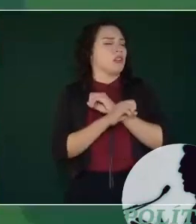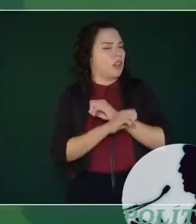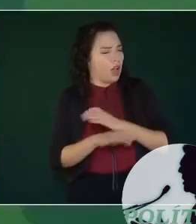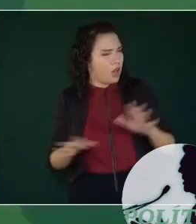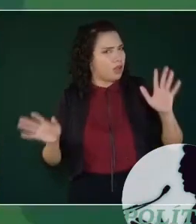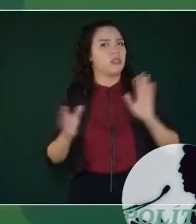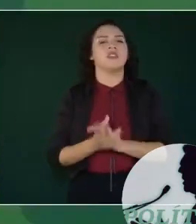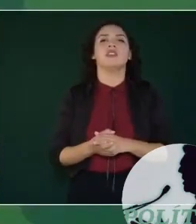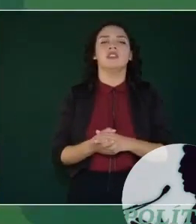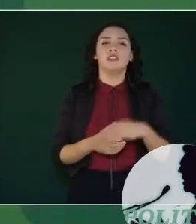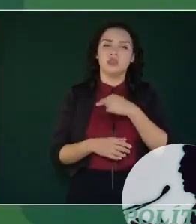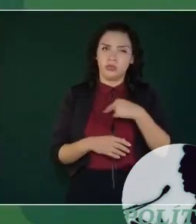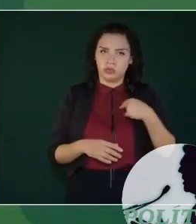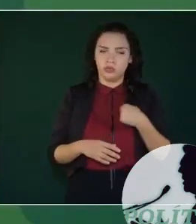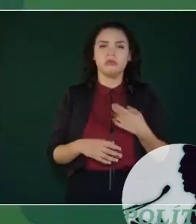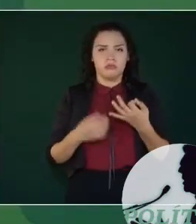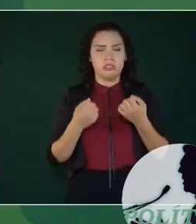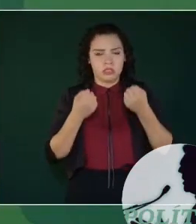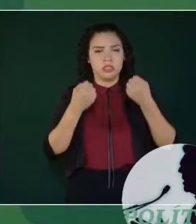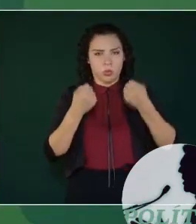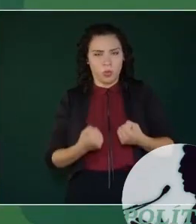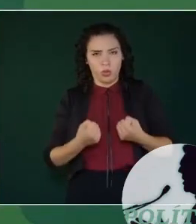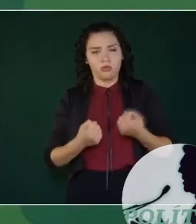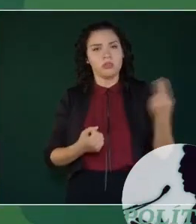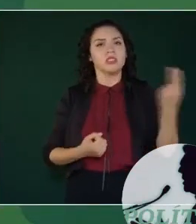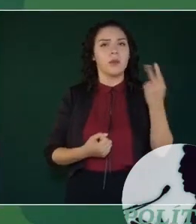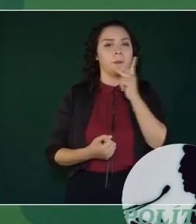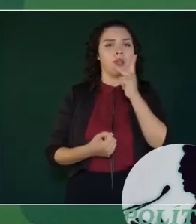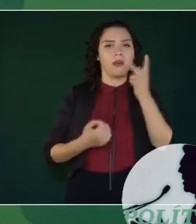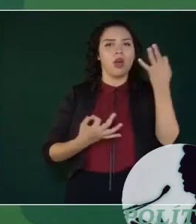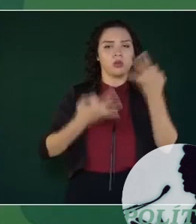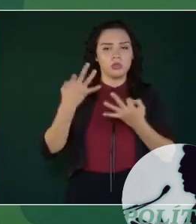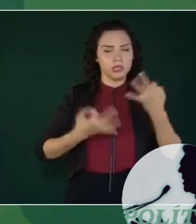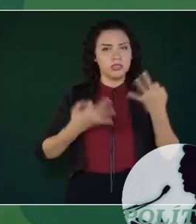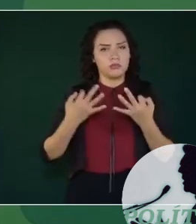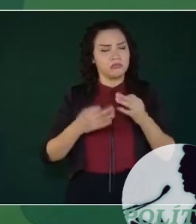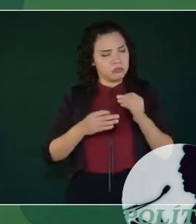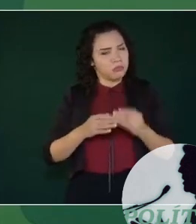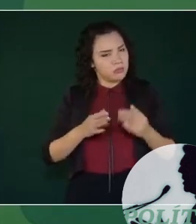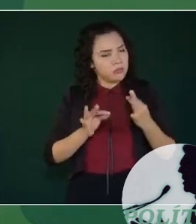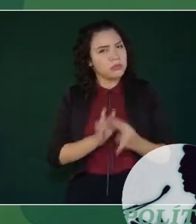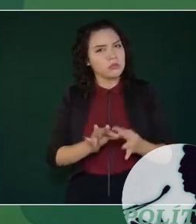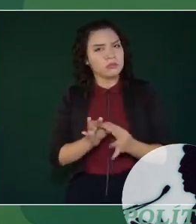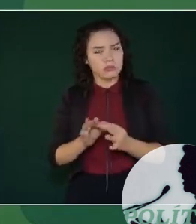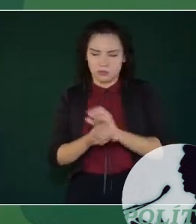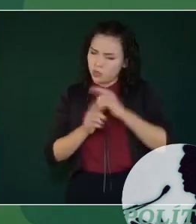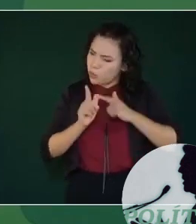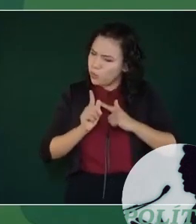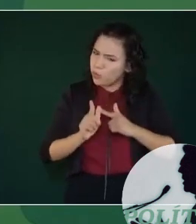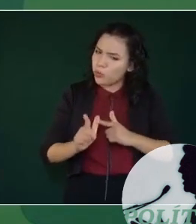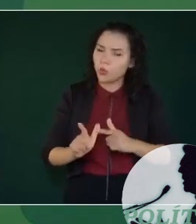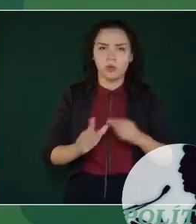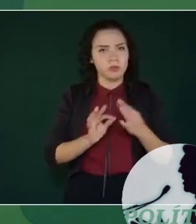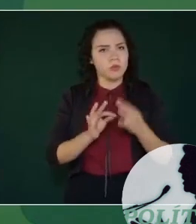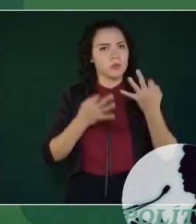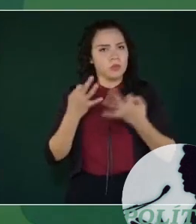garantizando que haya justicia y lo vamos a seguir haciendo, y no solo